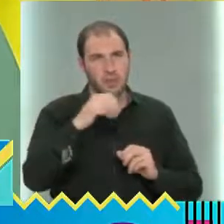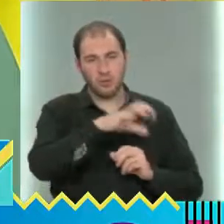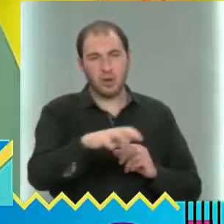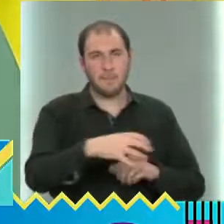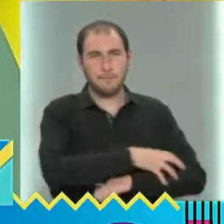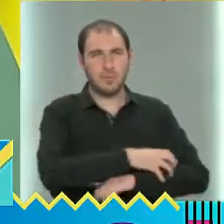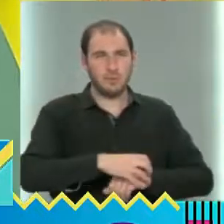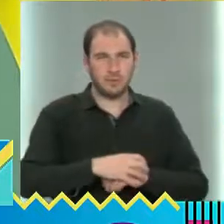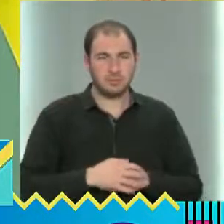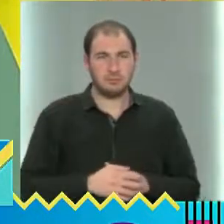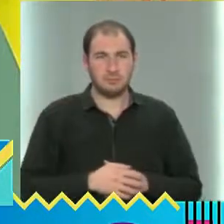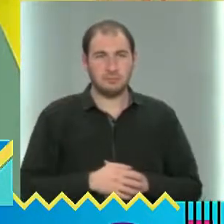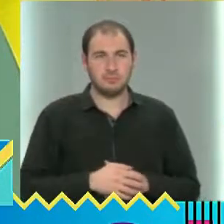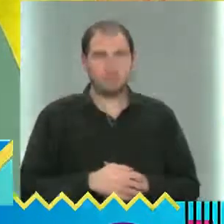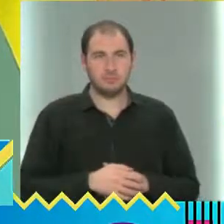más vulnerables.